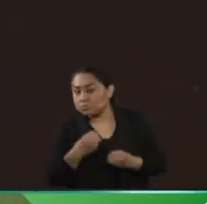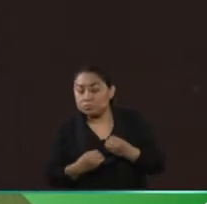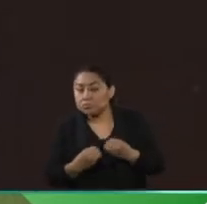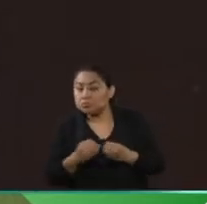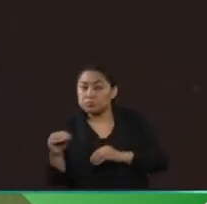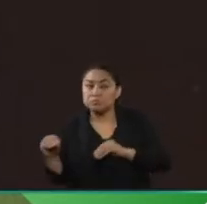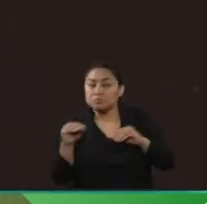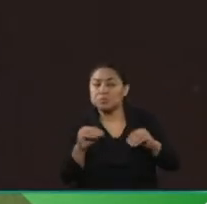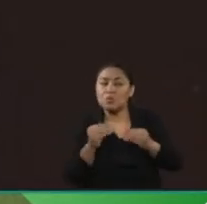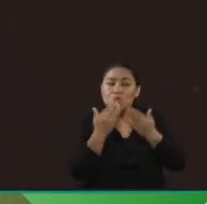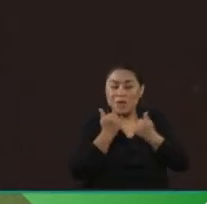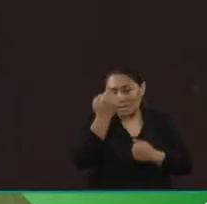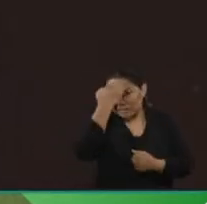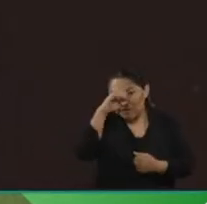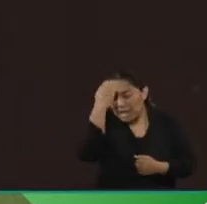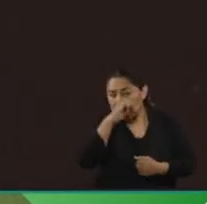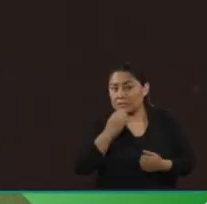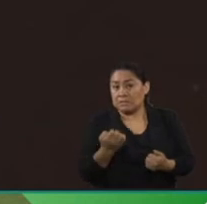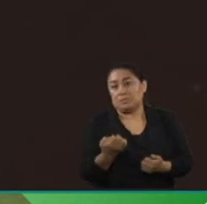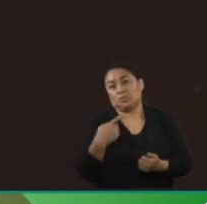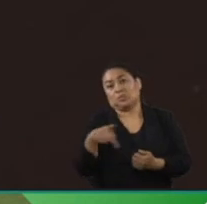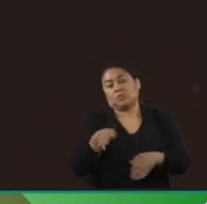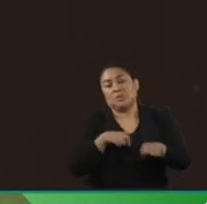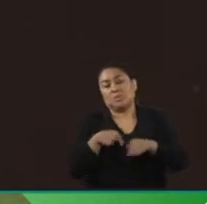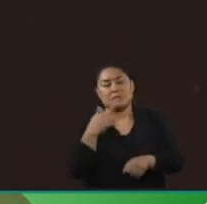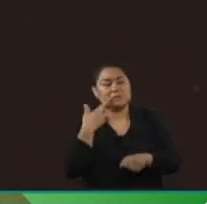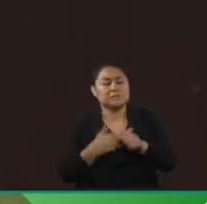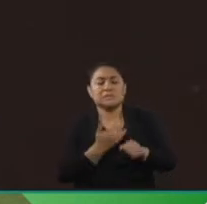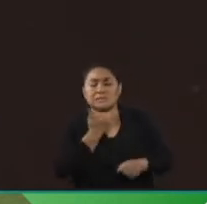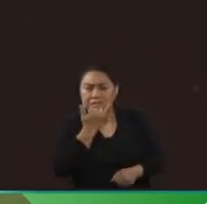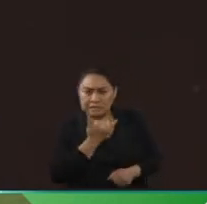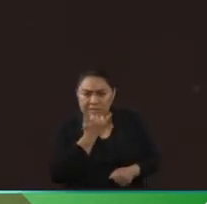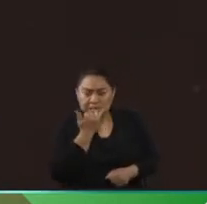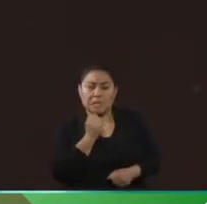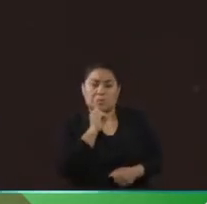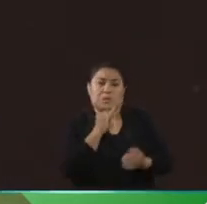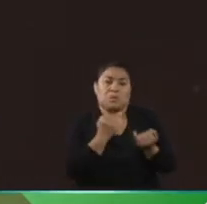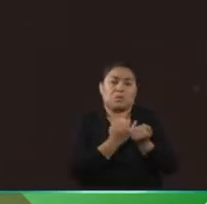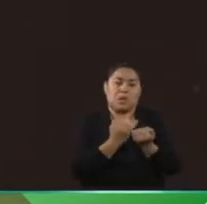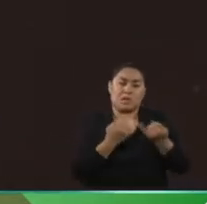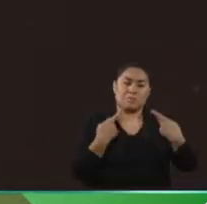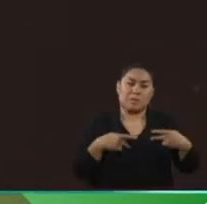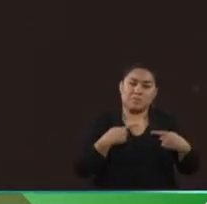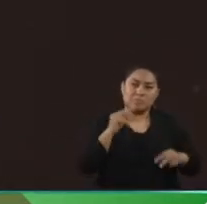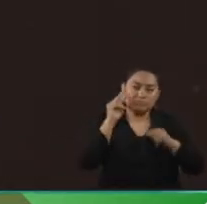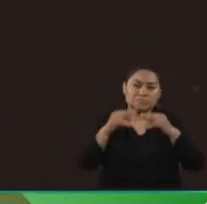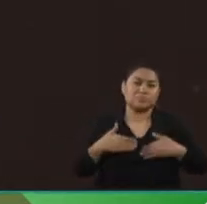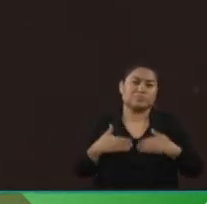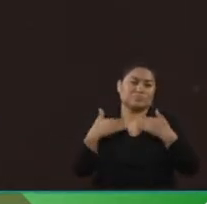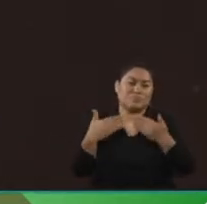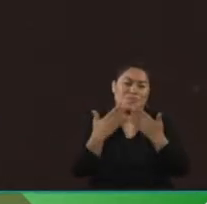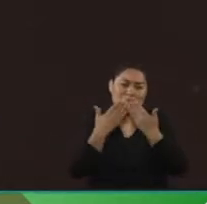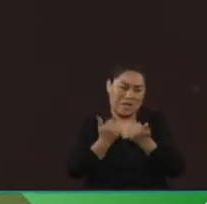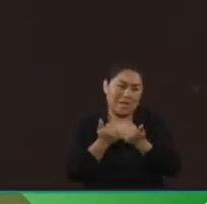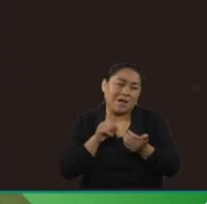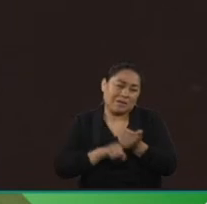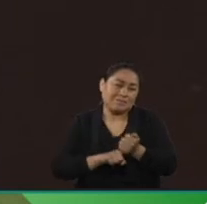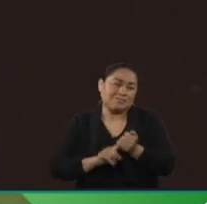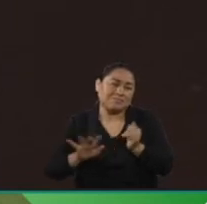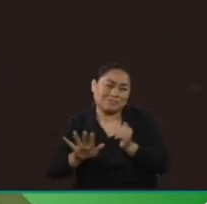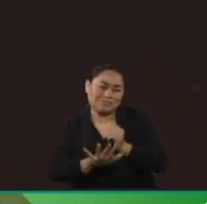suficientes compromete no solo su desempeño sino también la confianza de las ciudadanos en el sistema